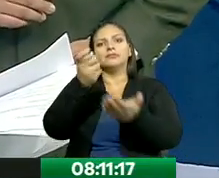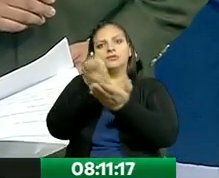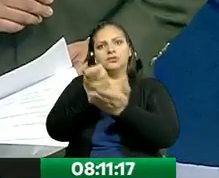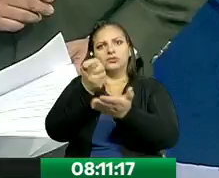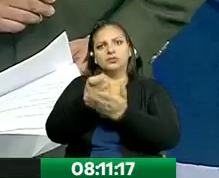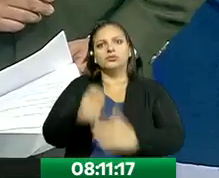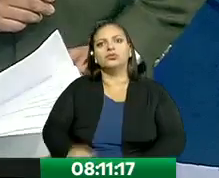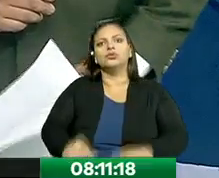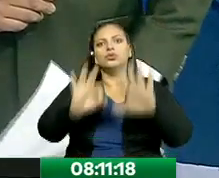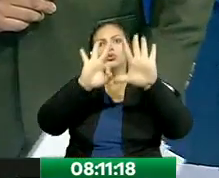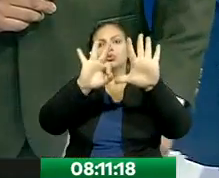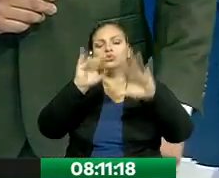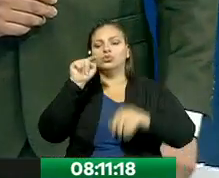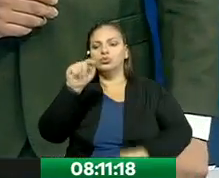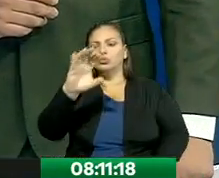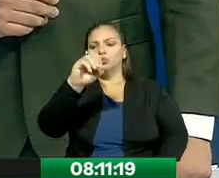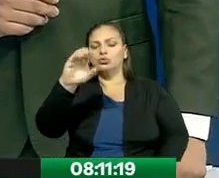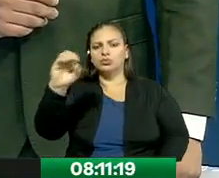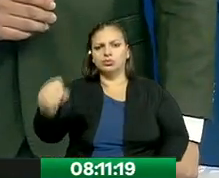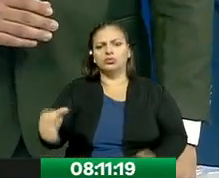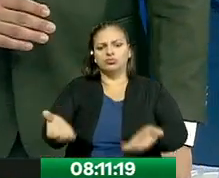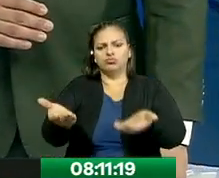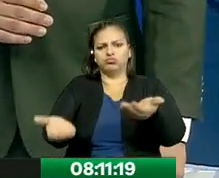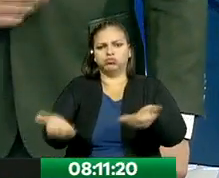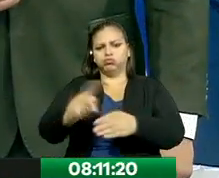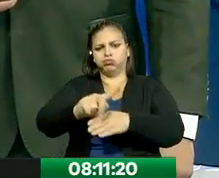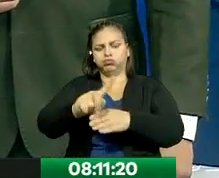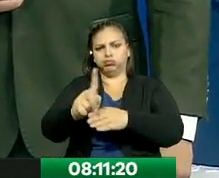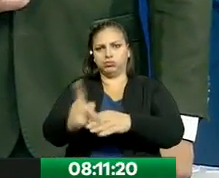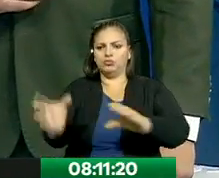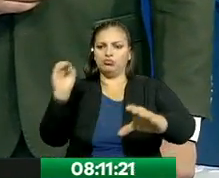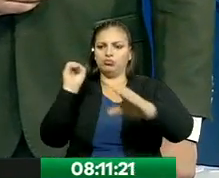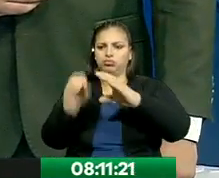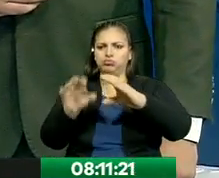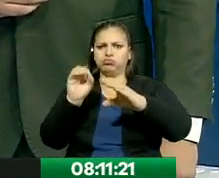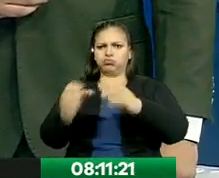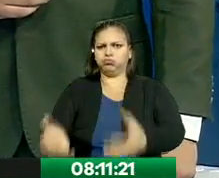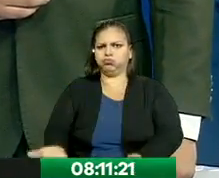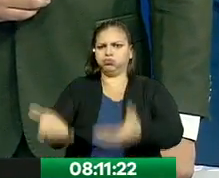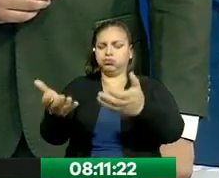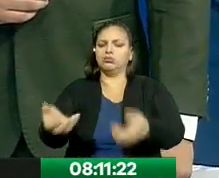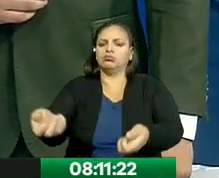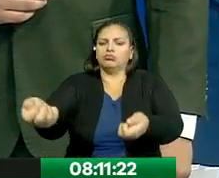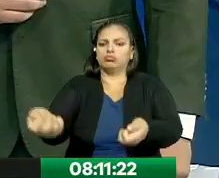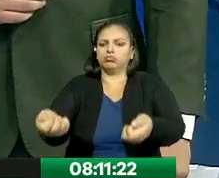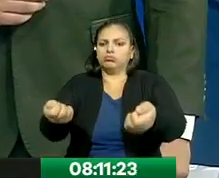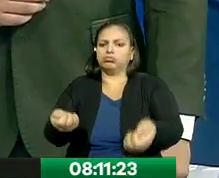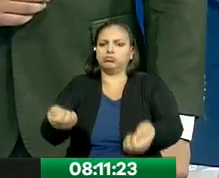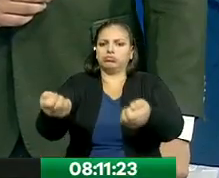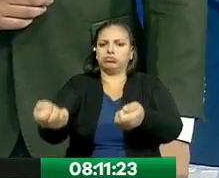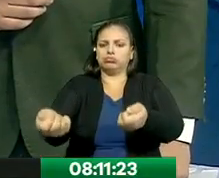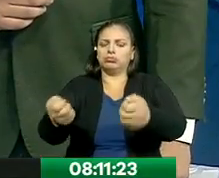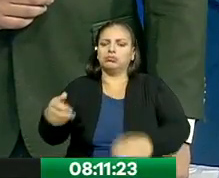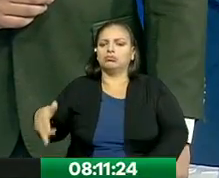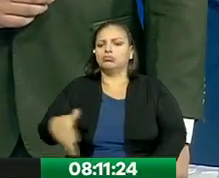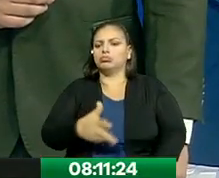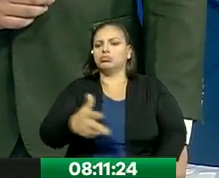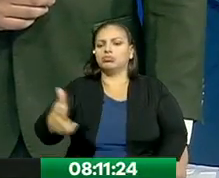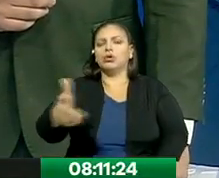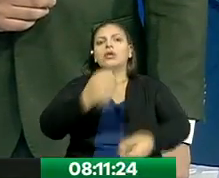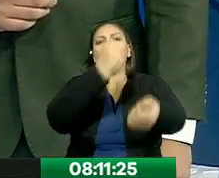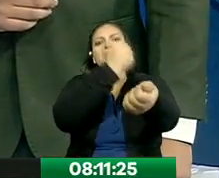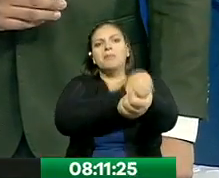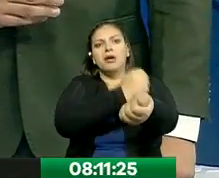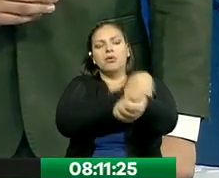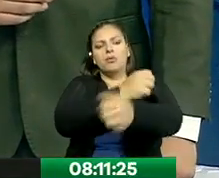accidentó contra un alimentador de la metro día el percance se produjo en el ingreso principal de la parroquia pascuales al norte de la ciudad